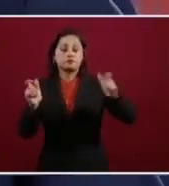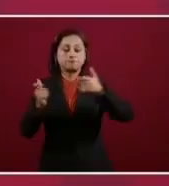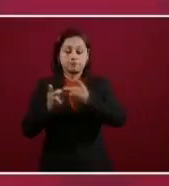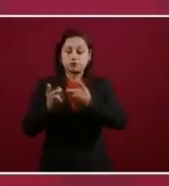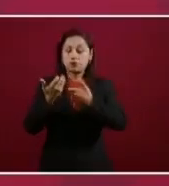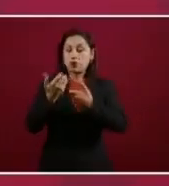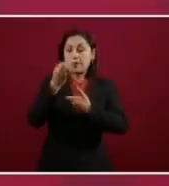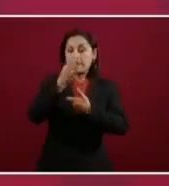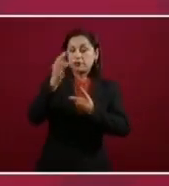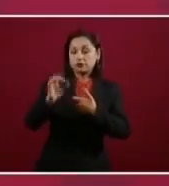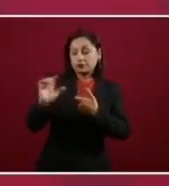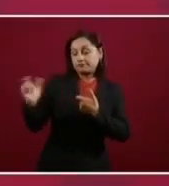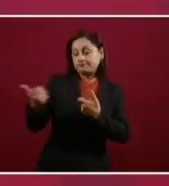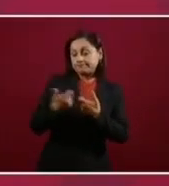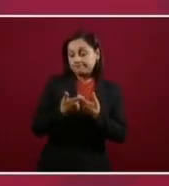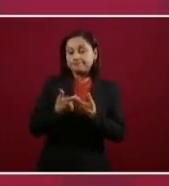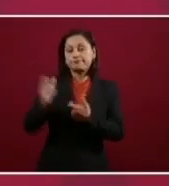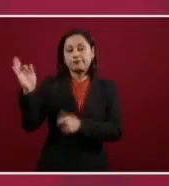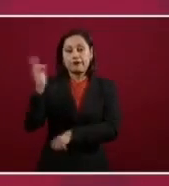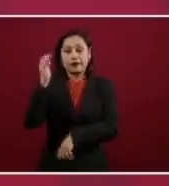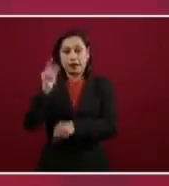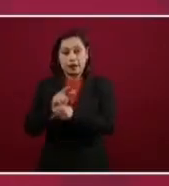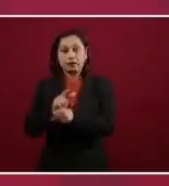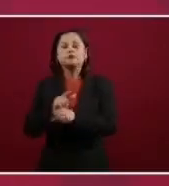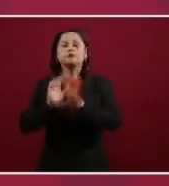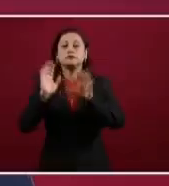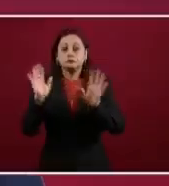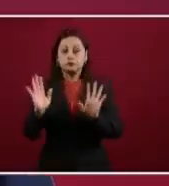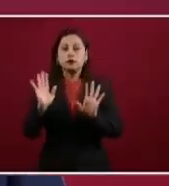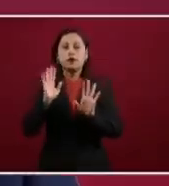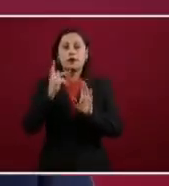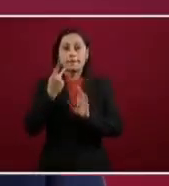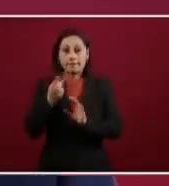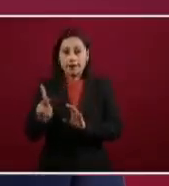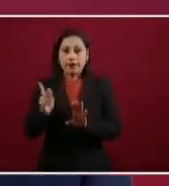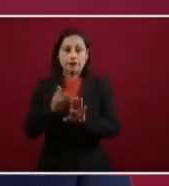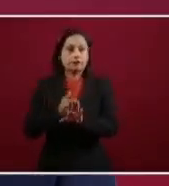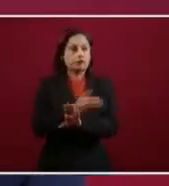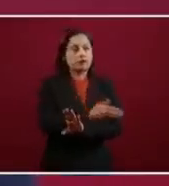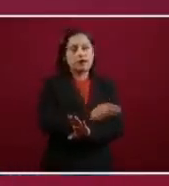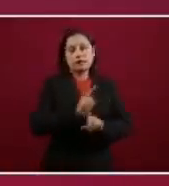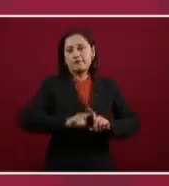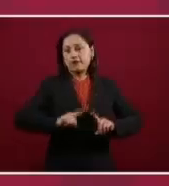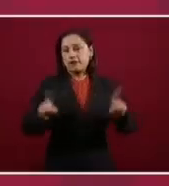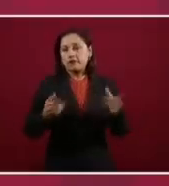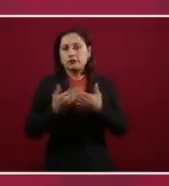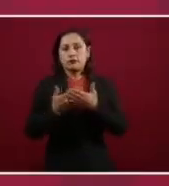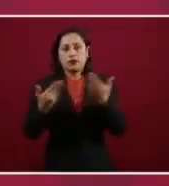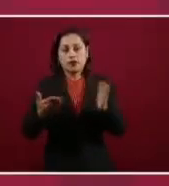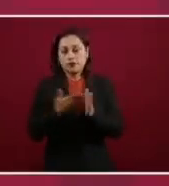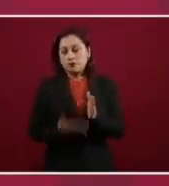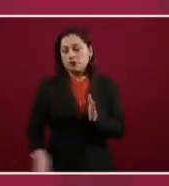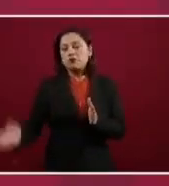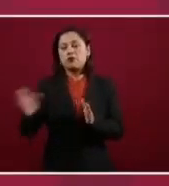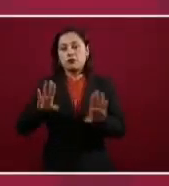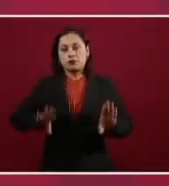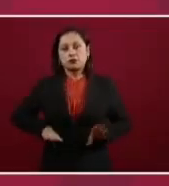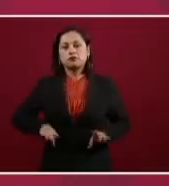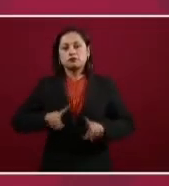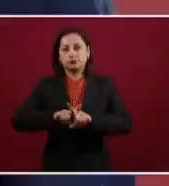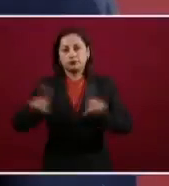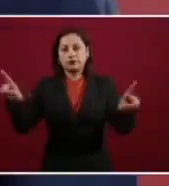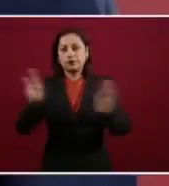el que se está siguiendo todo esto porque el gobierno